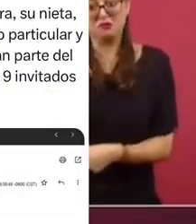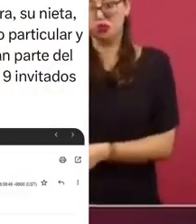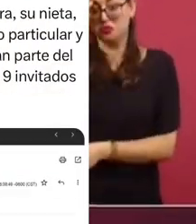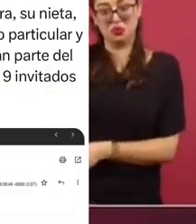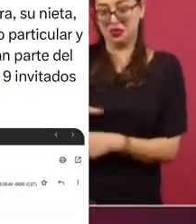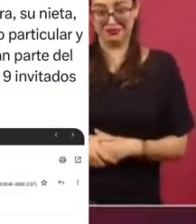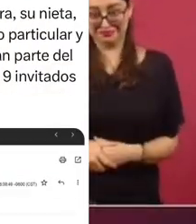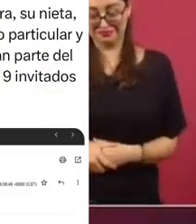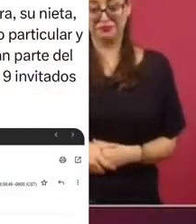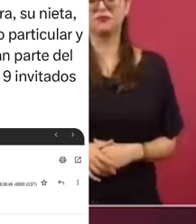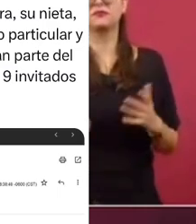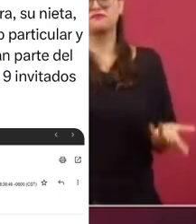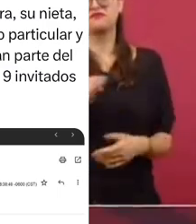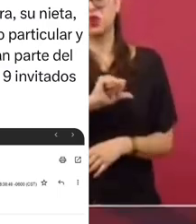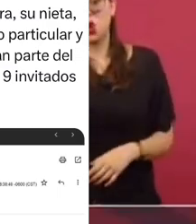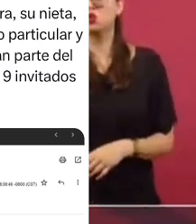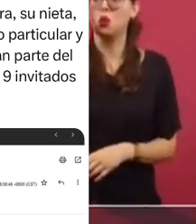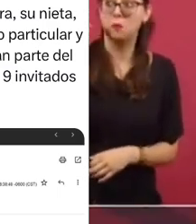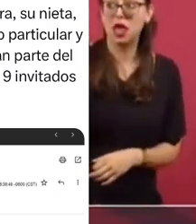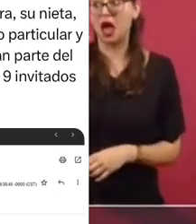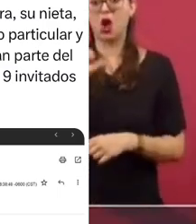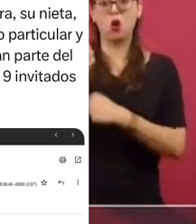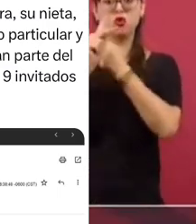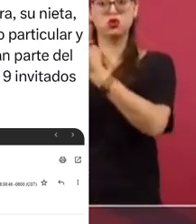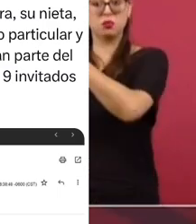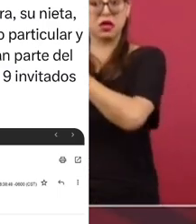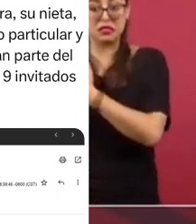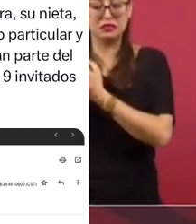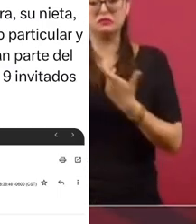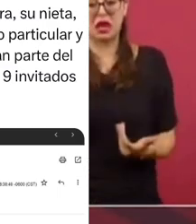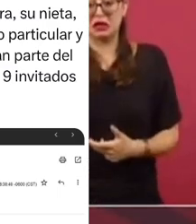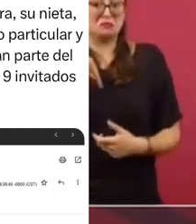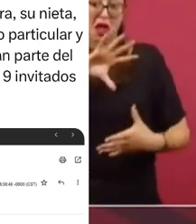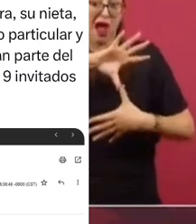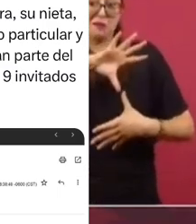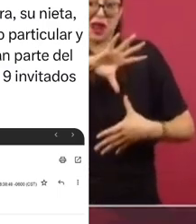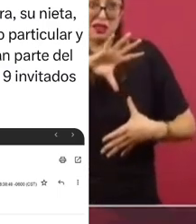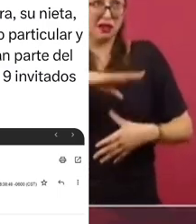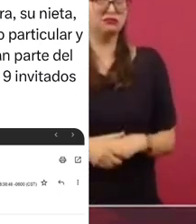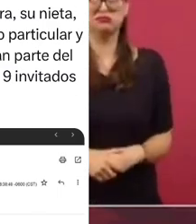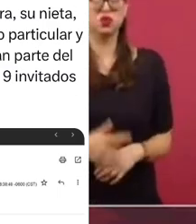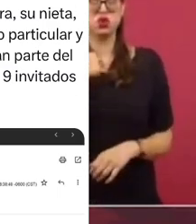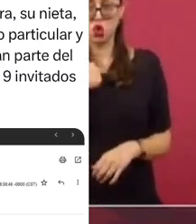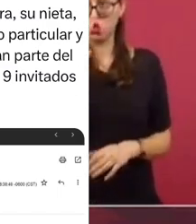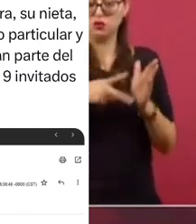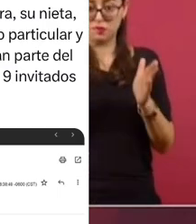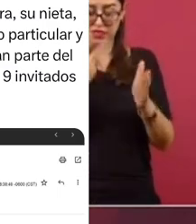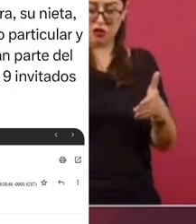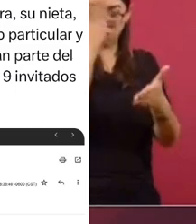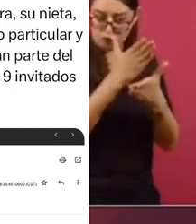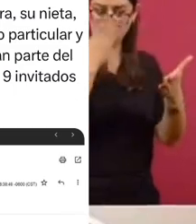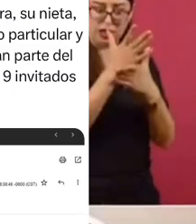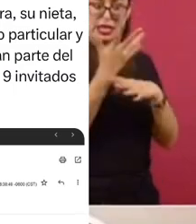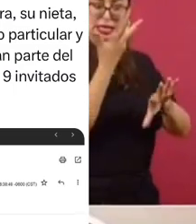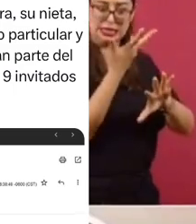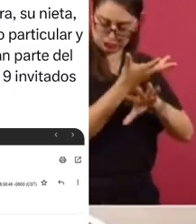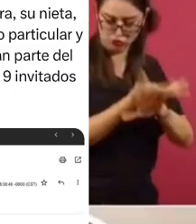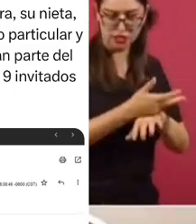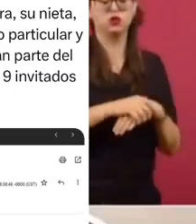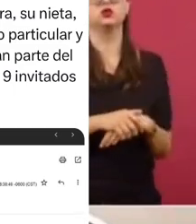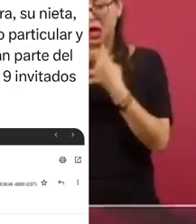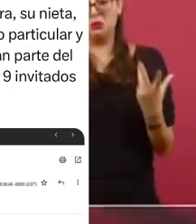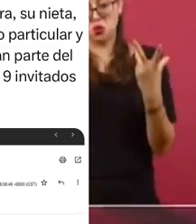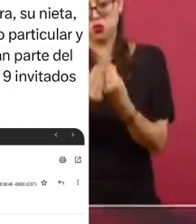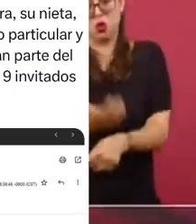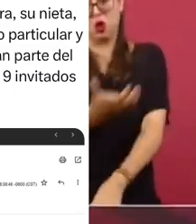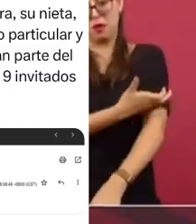que he realizado son viajes que se han efectuado aquí en el continente. He ido a Estados Unidos 2 veces, he ido a